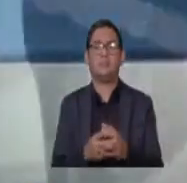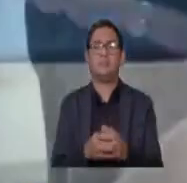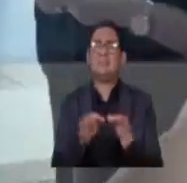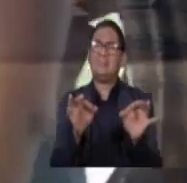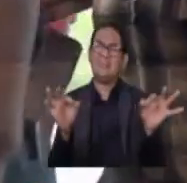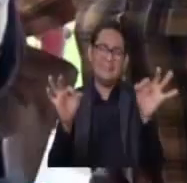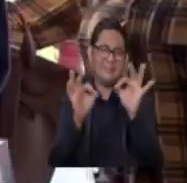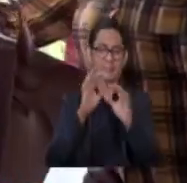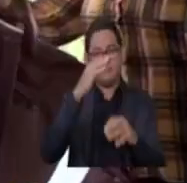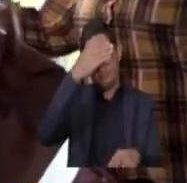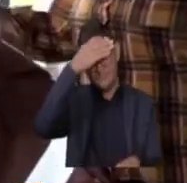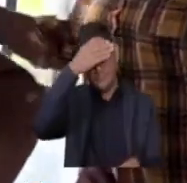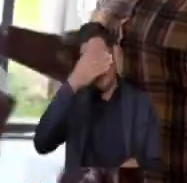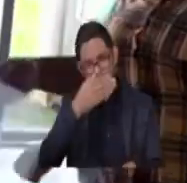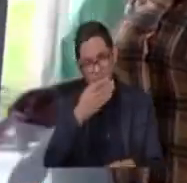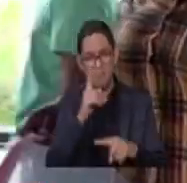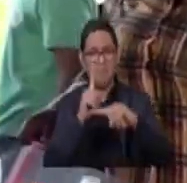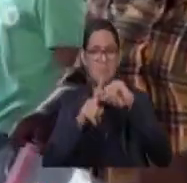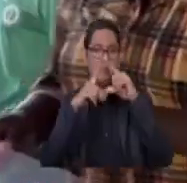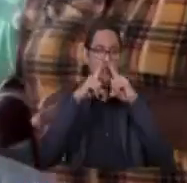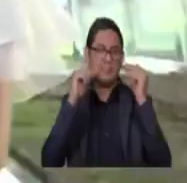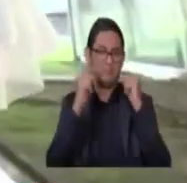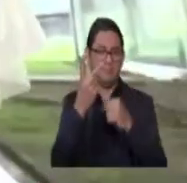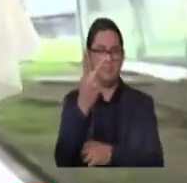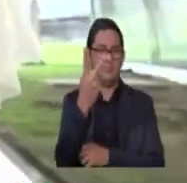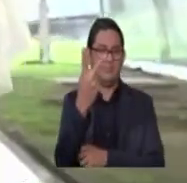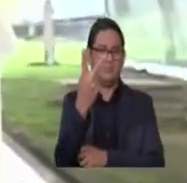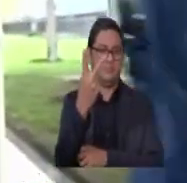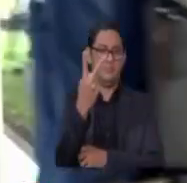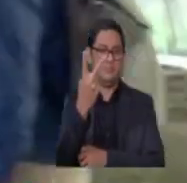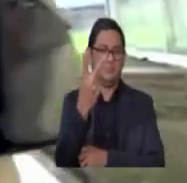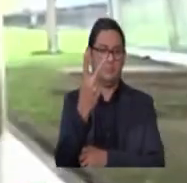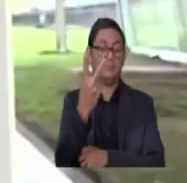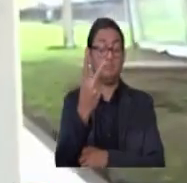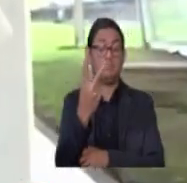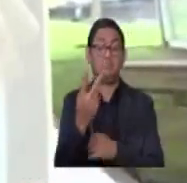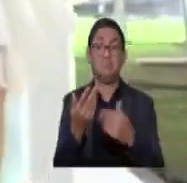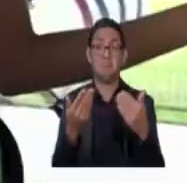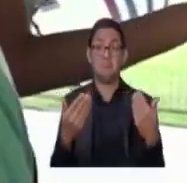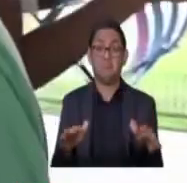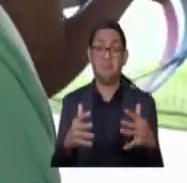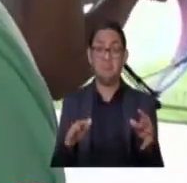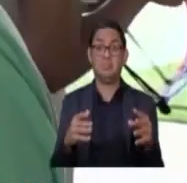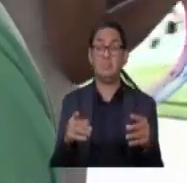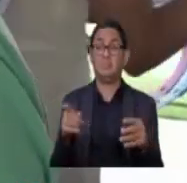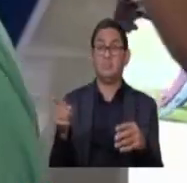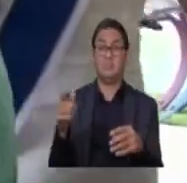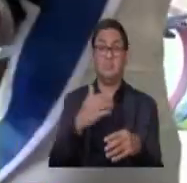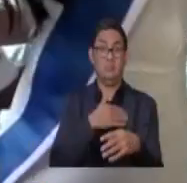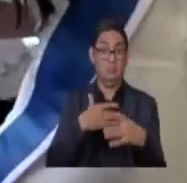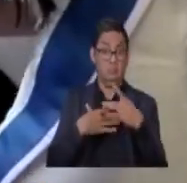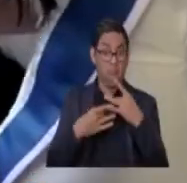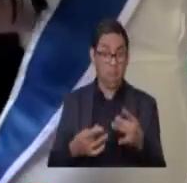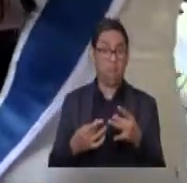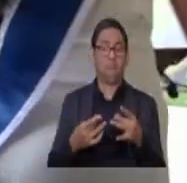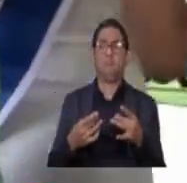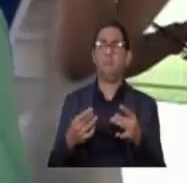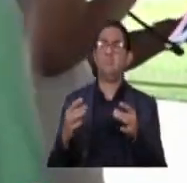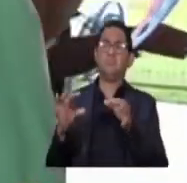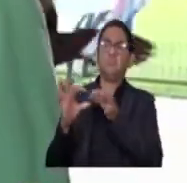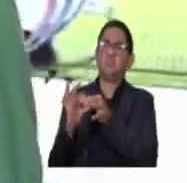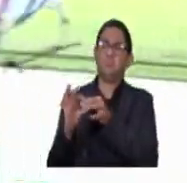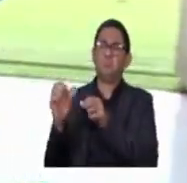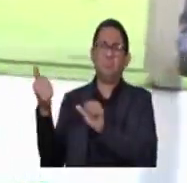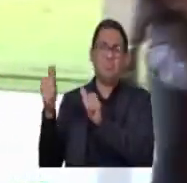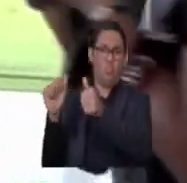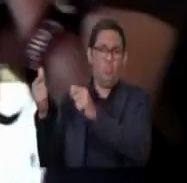y la pantalla facial hasta la fecha el misa en conjunto con sus